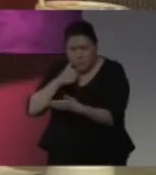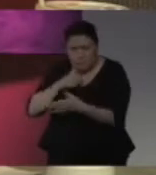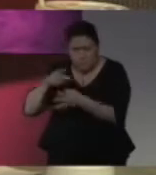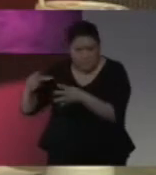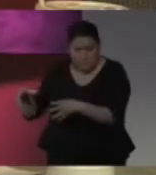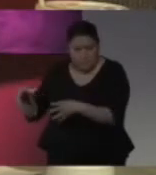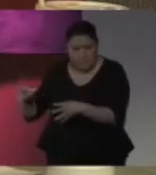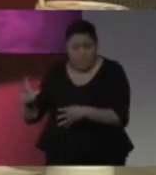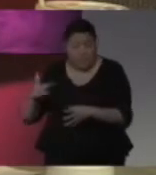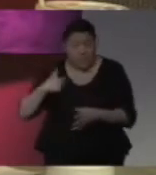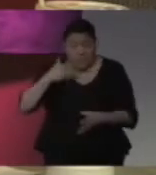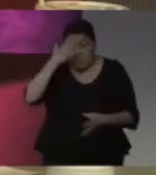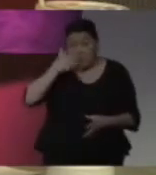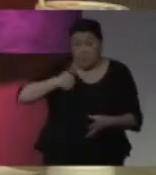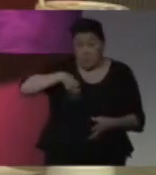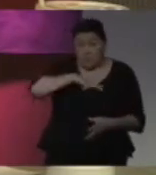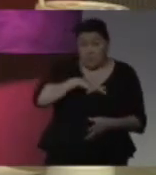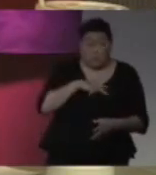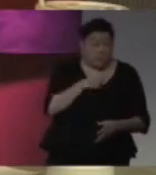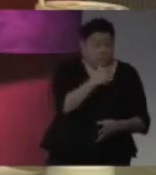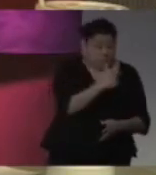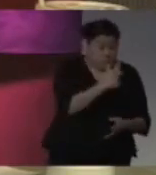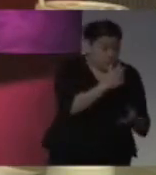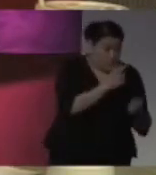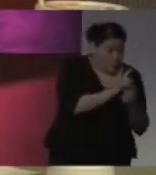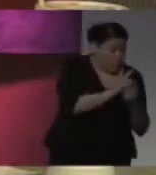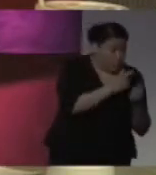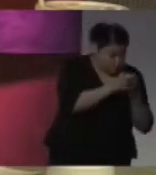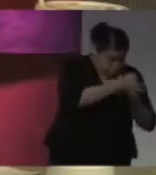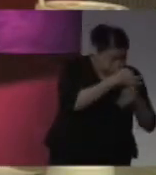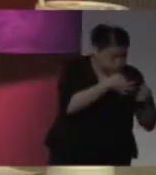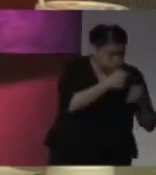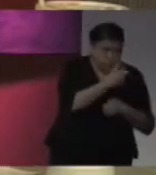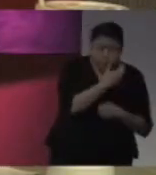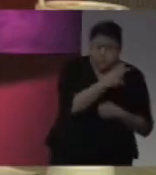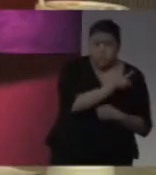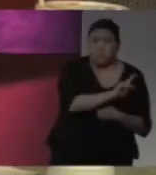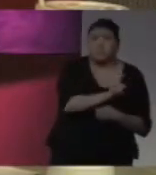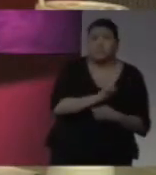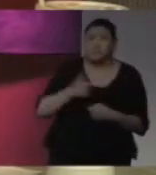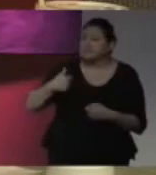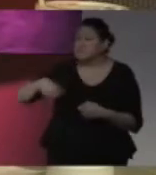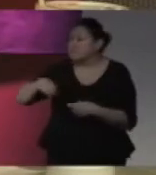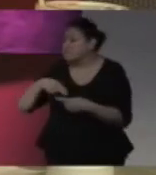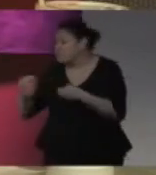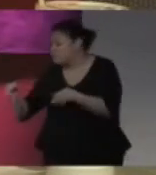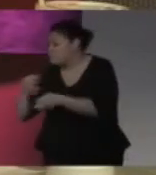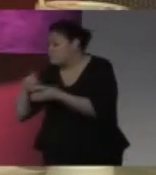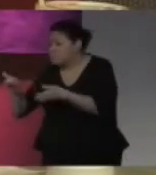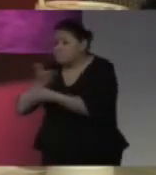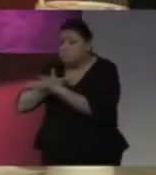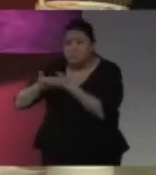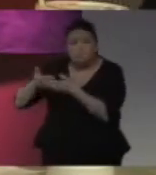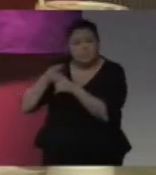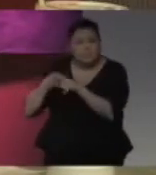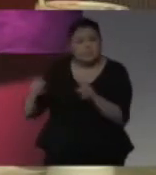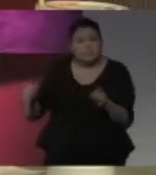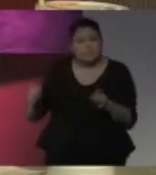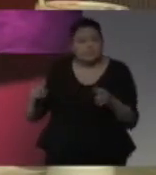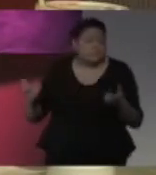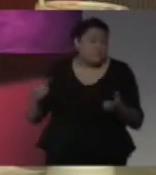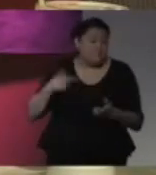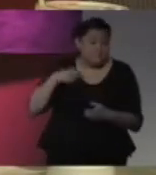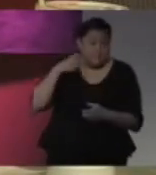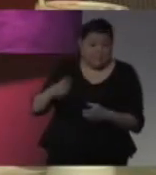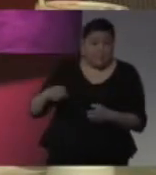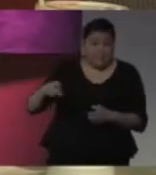Digamos, no es el dinero la única forma de relación. Entonces, en esa medida, creo yo, esta